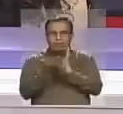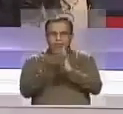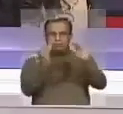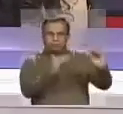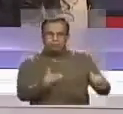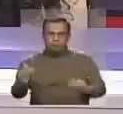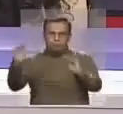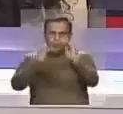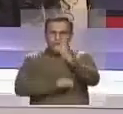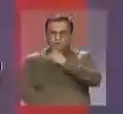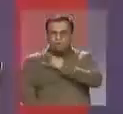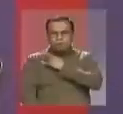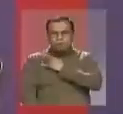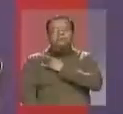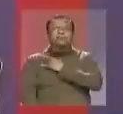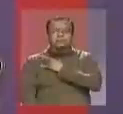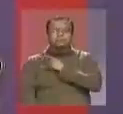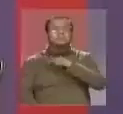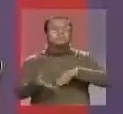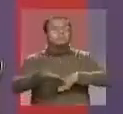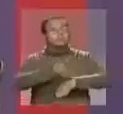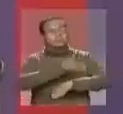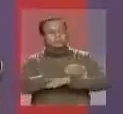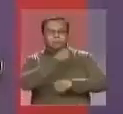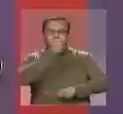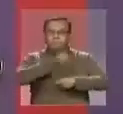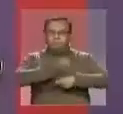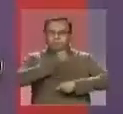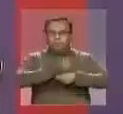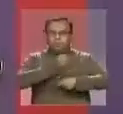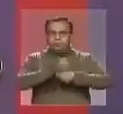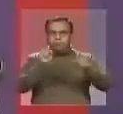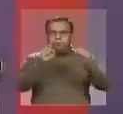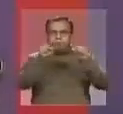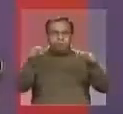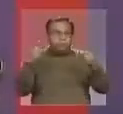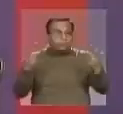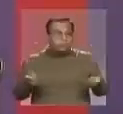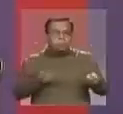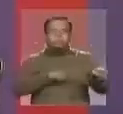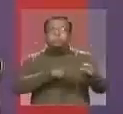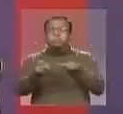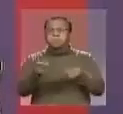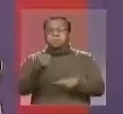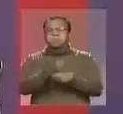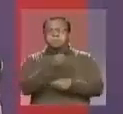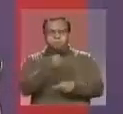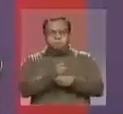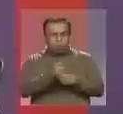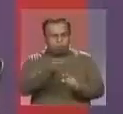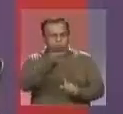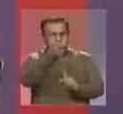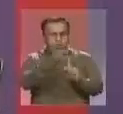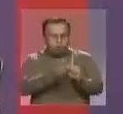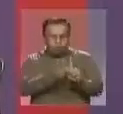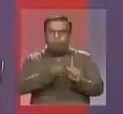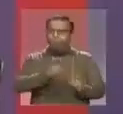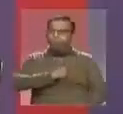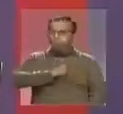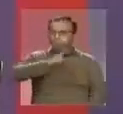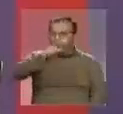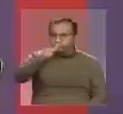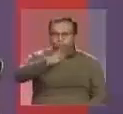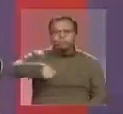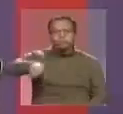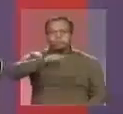lo que limita también el acceso a empleos en los que, digamos, tengamos ese rol de liderazgo